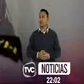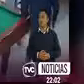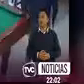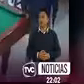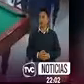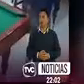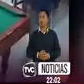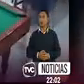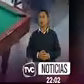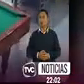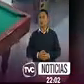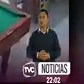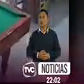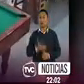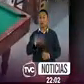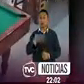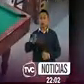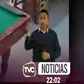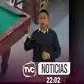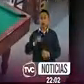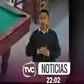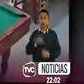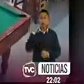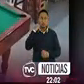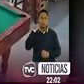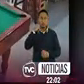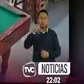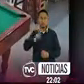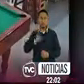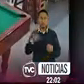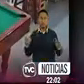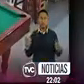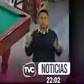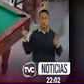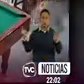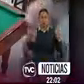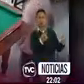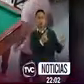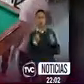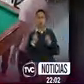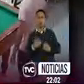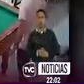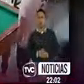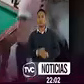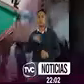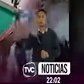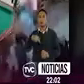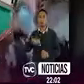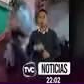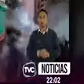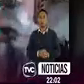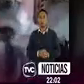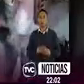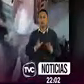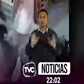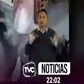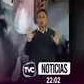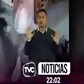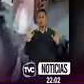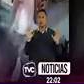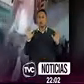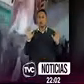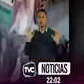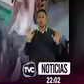$80. Aparentan irse, pero al escuchar los reclamos de los afectados, vuelven. Quienes estaban allí levantan las manos y